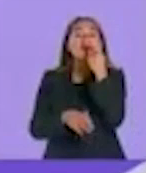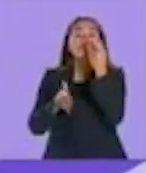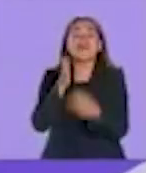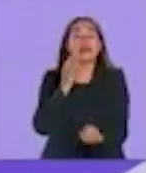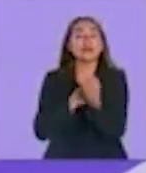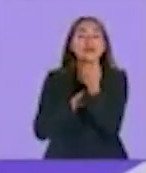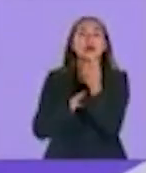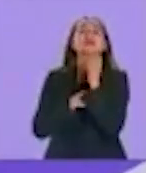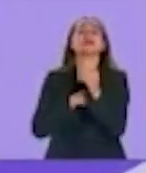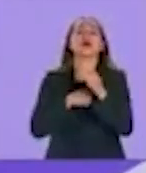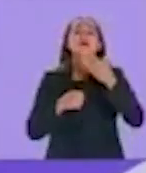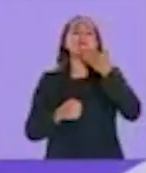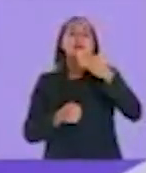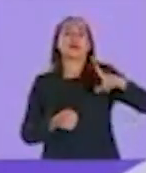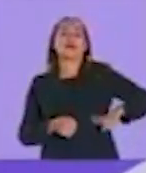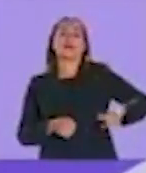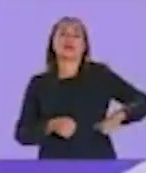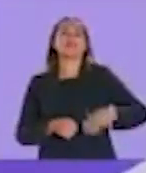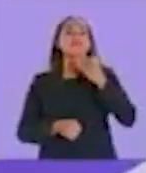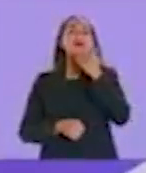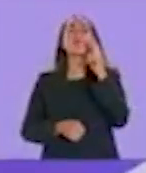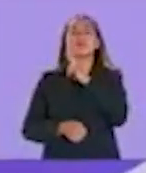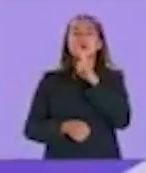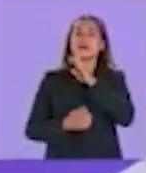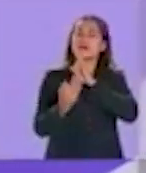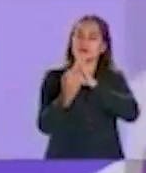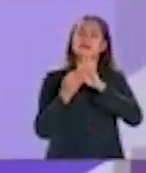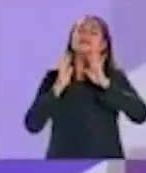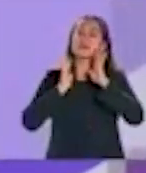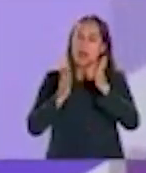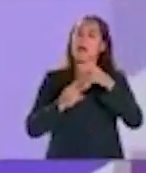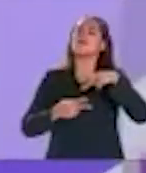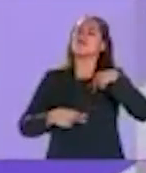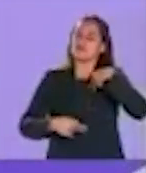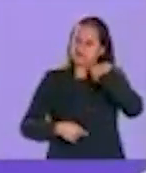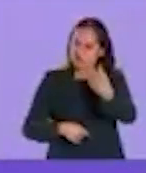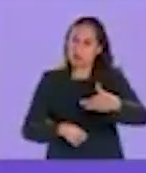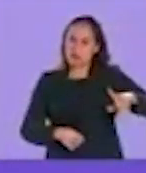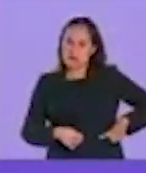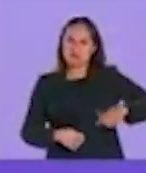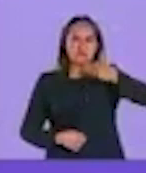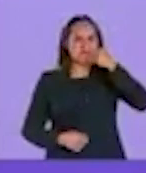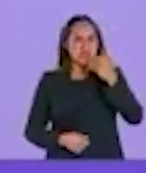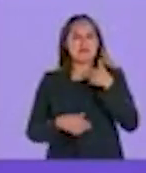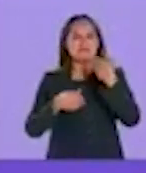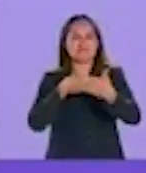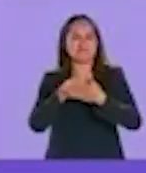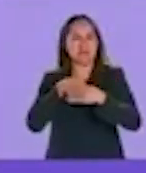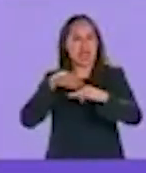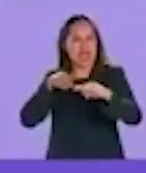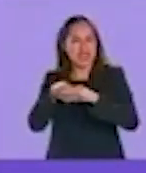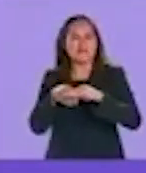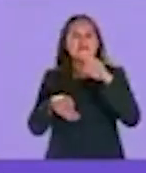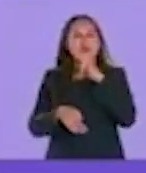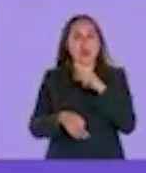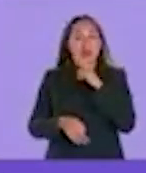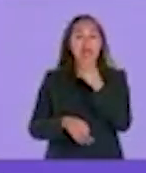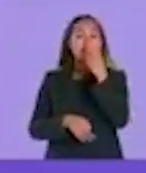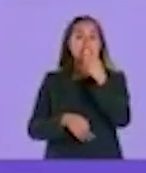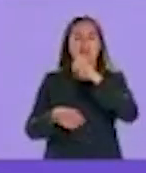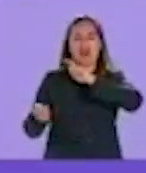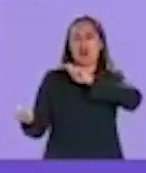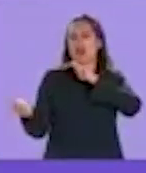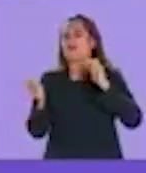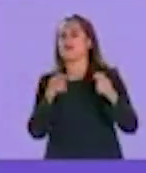gobierno pero pronto muy pronto va a haber un buen gobierno y entonces las cosas van a mejorar vamos a